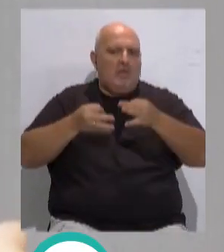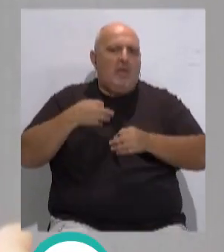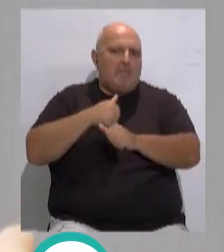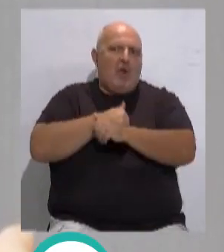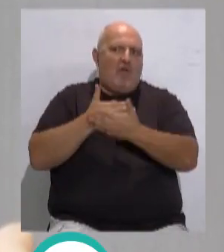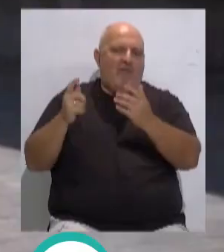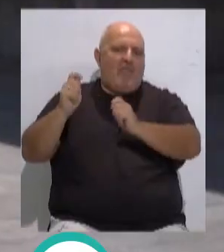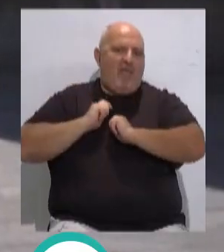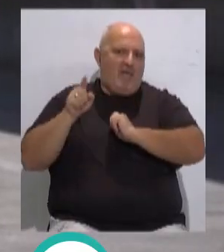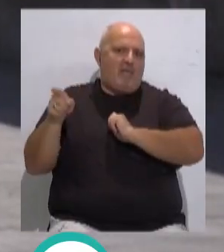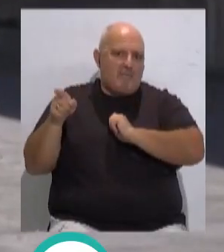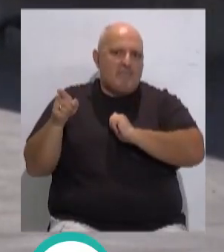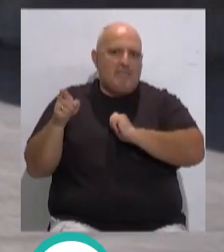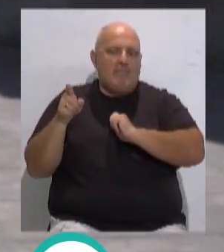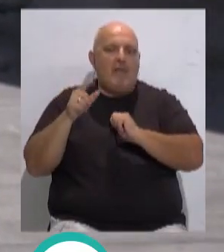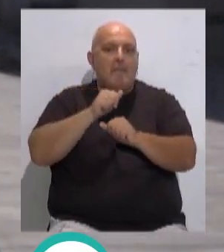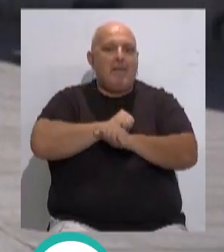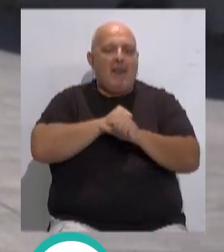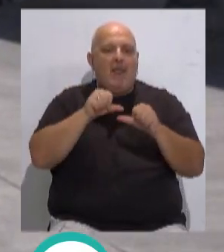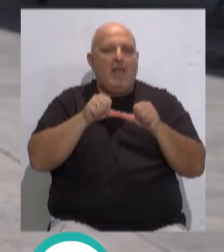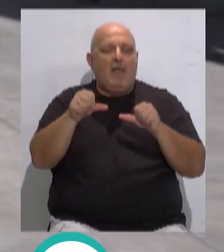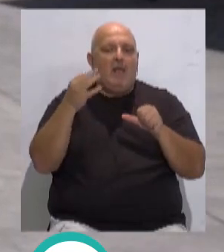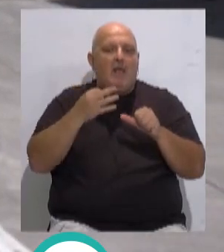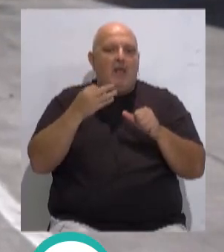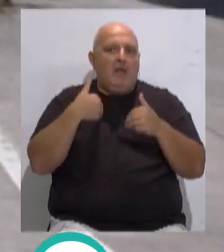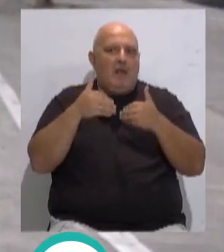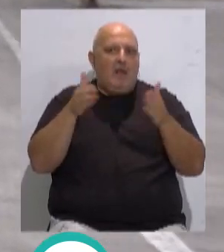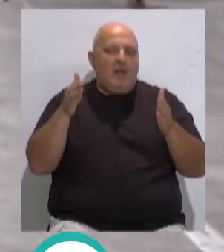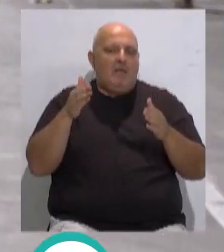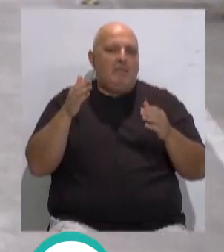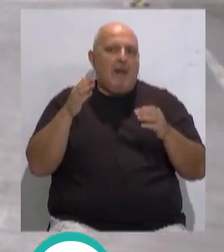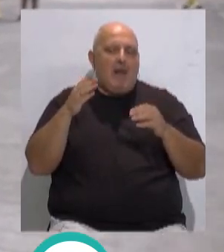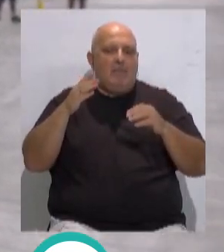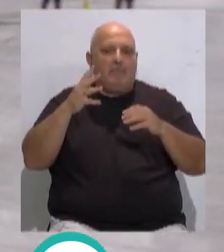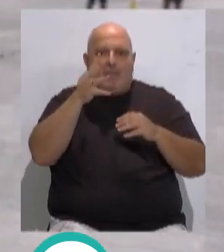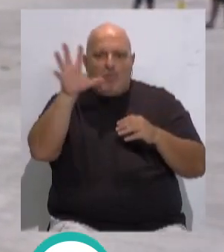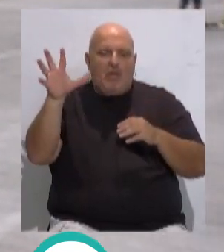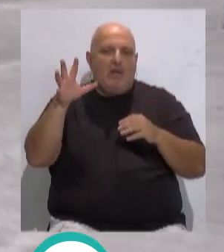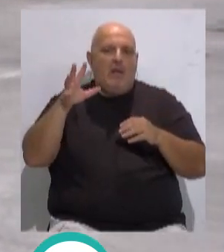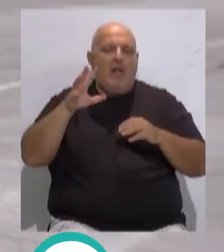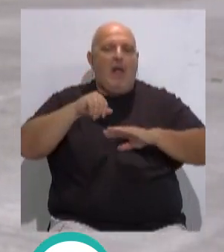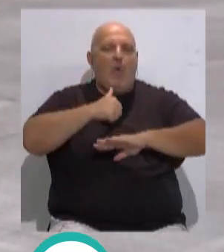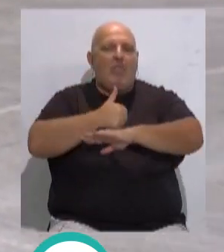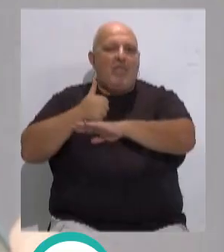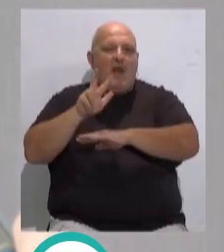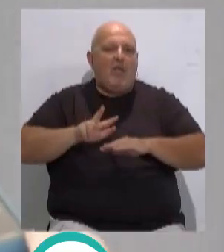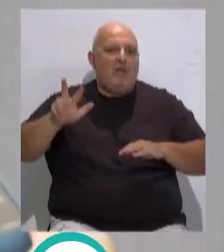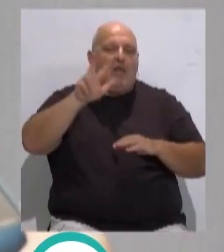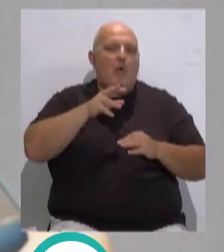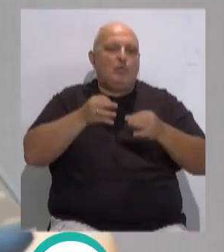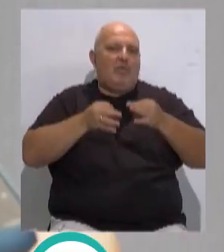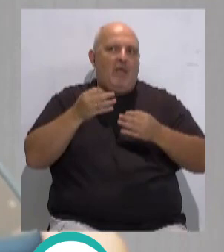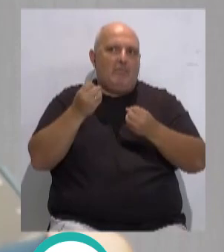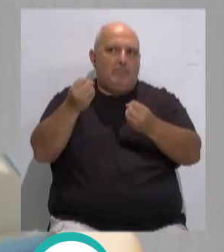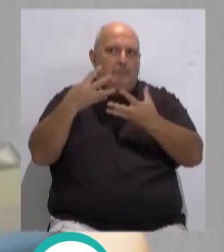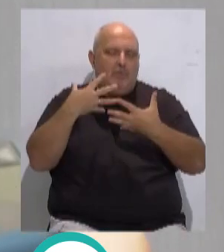a entrar en ninguna otra historia y simplemente esperar. Hemos abierto el contencioso administrativo y la Audiencia Nacional y confiamos plenamente en que la justicia,